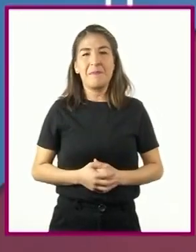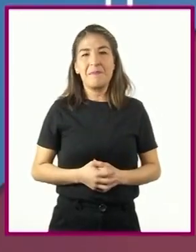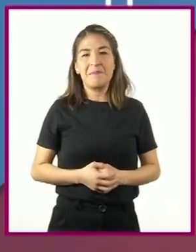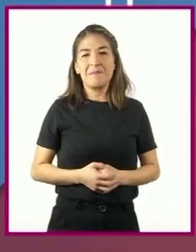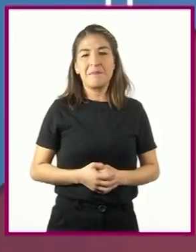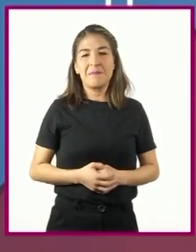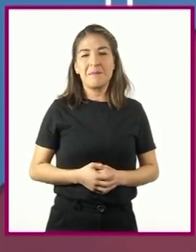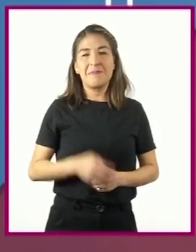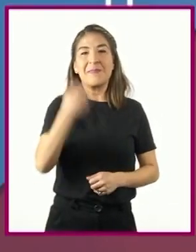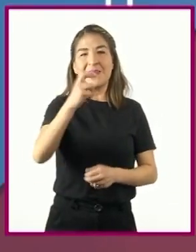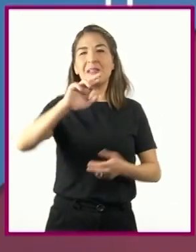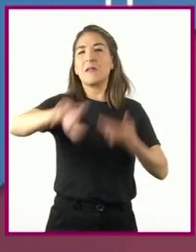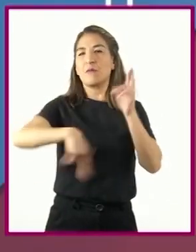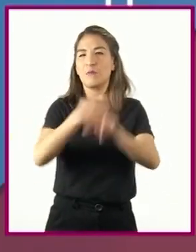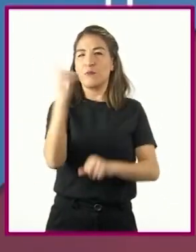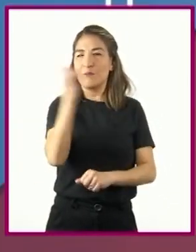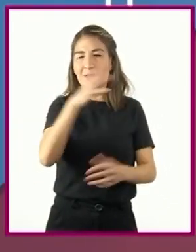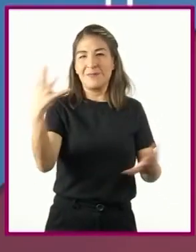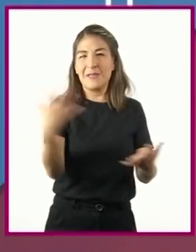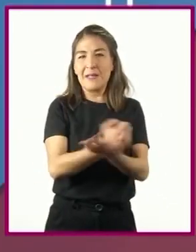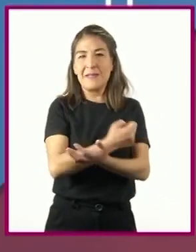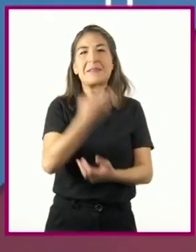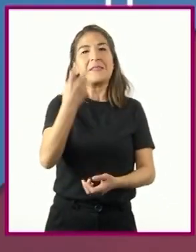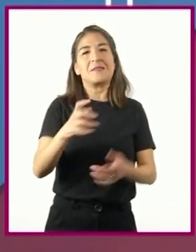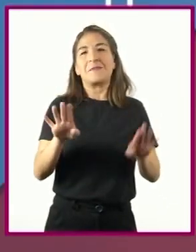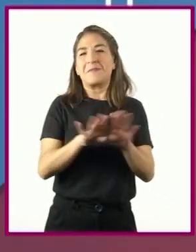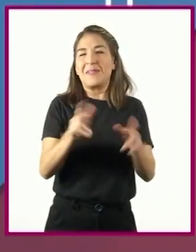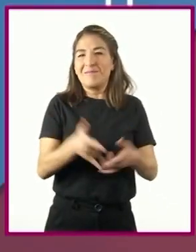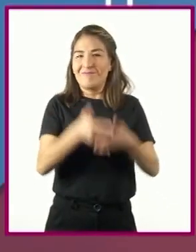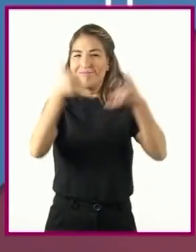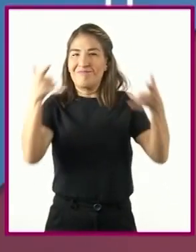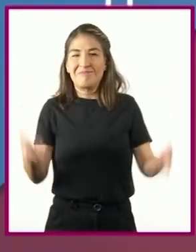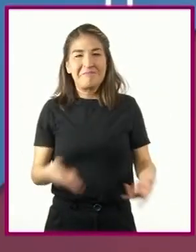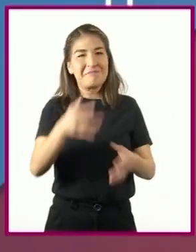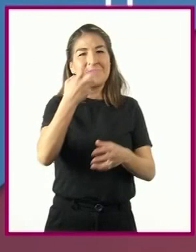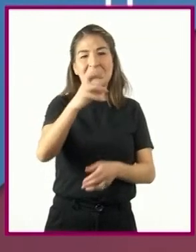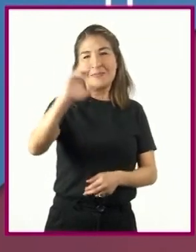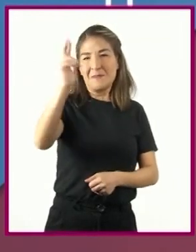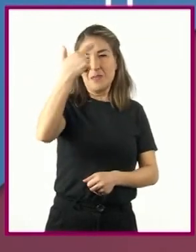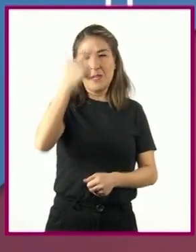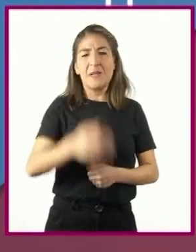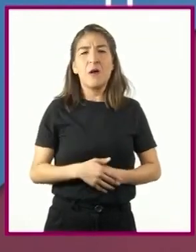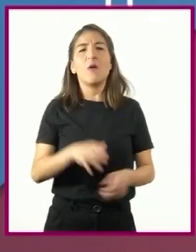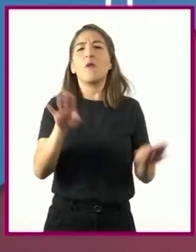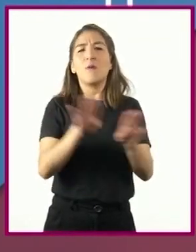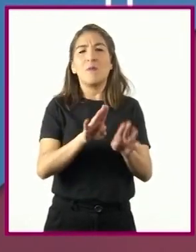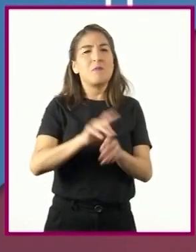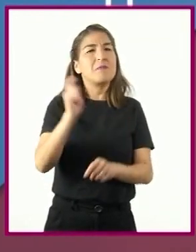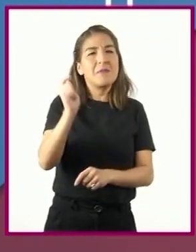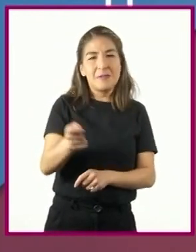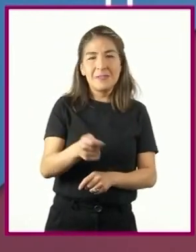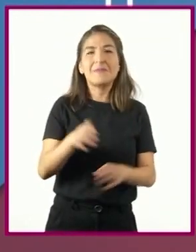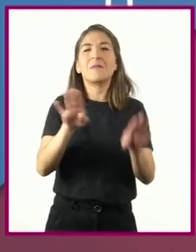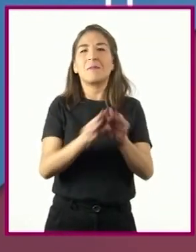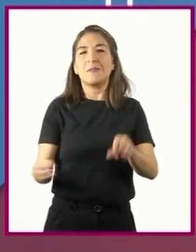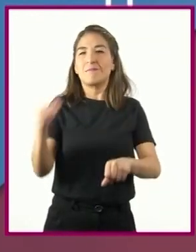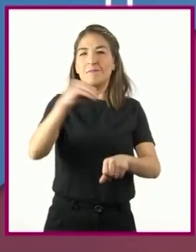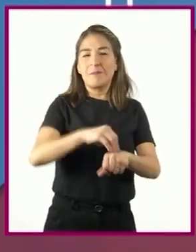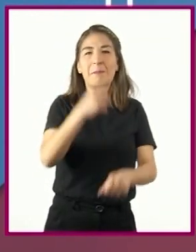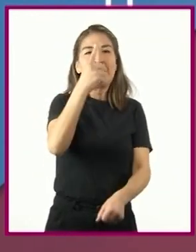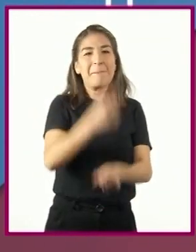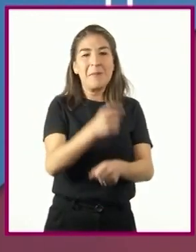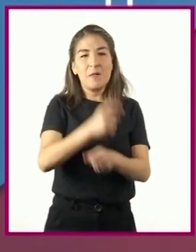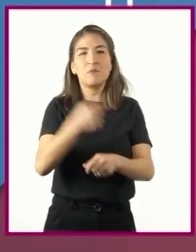El triunfo de la Revolución Rusa fue un hecho histórico sin precedentes, pues significó el establecimiento del primer